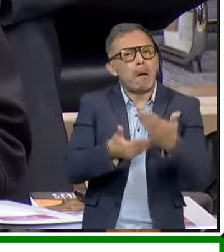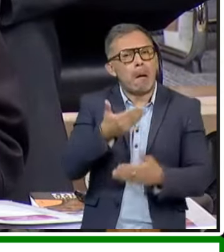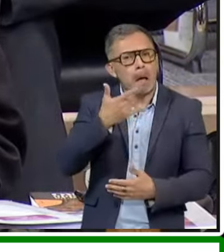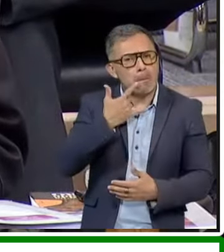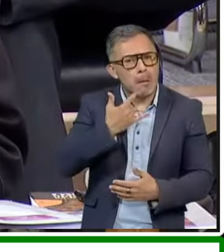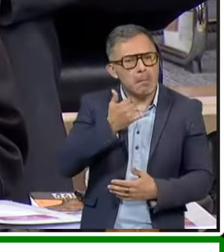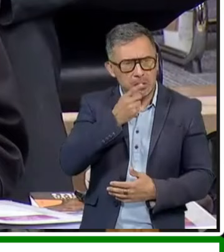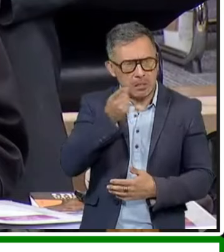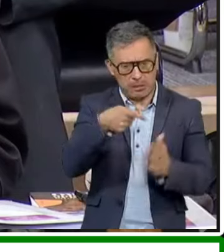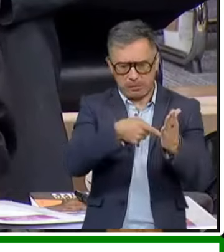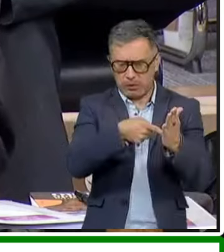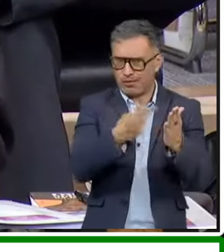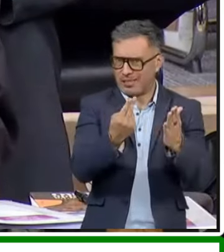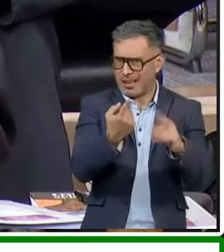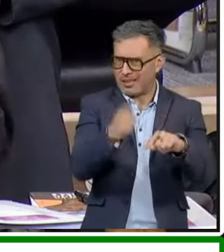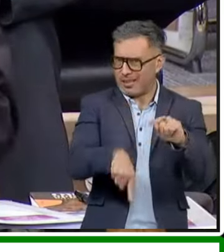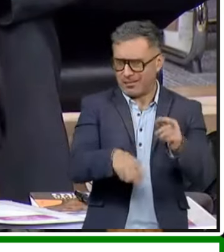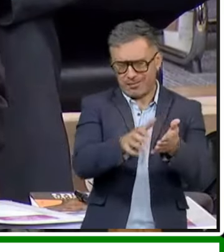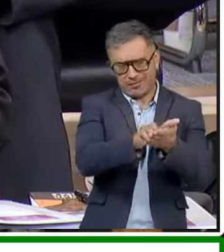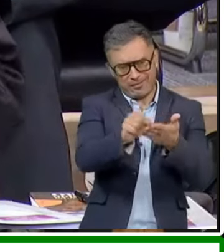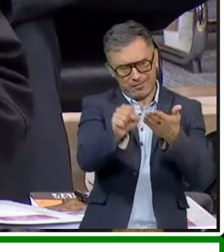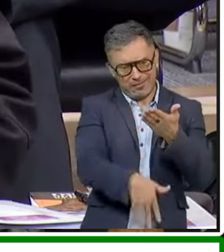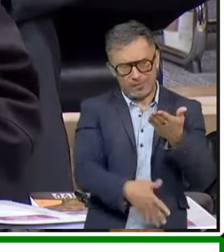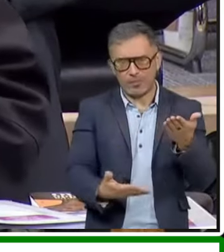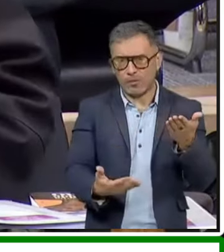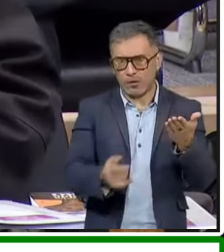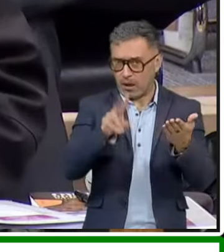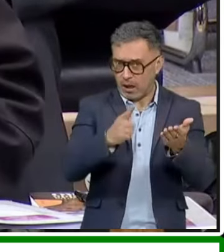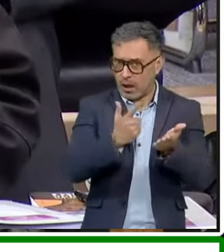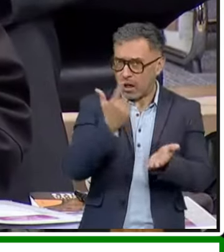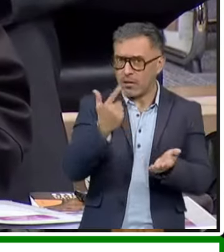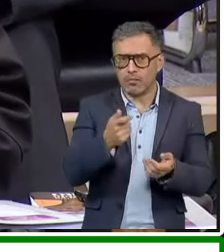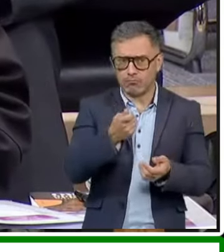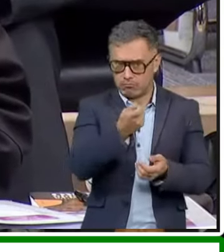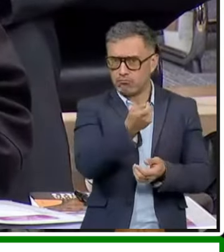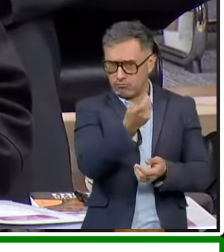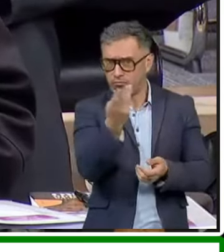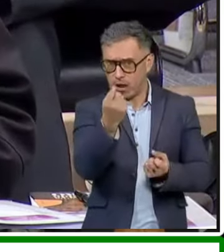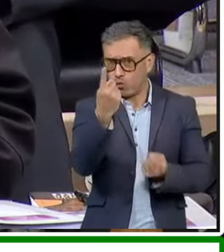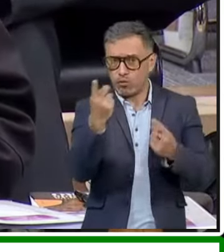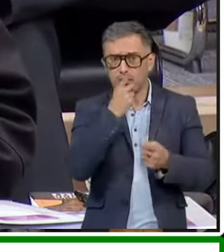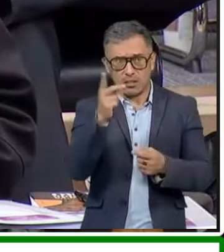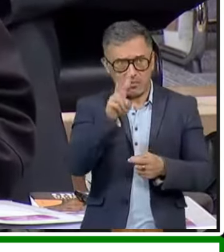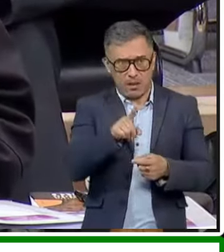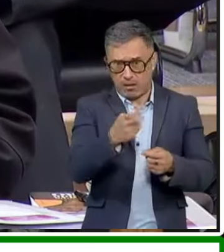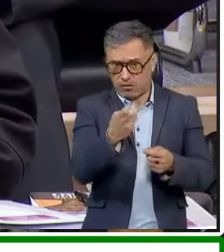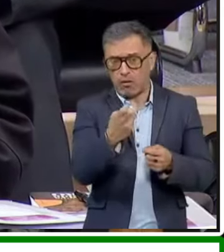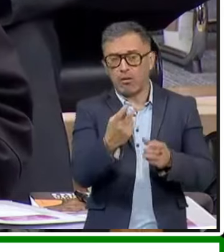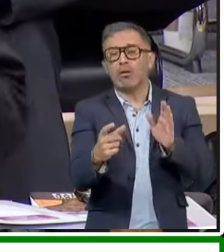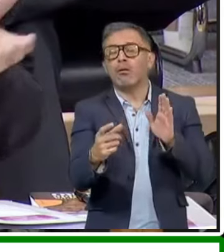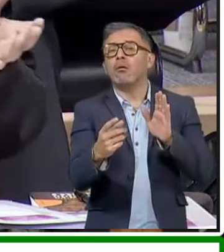debería retirarse. Pues que es un hecho grave, aquí hubo varias expresiones sobre la gravedad. Es un hecho inédito, es